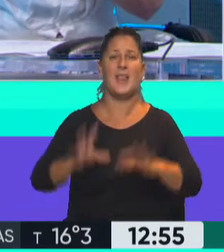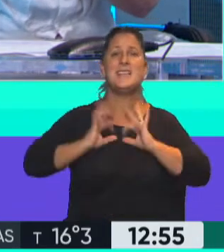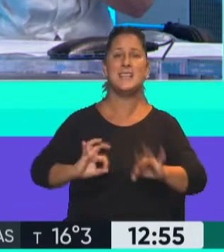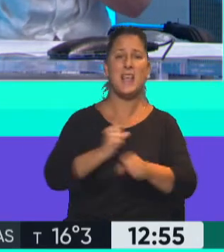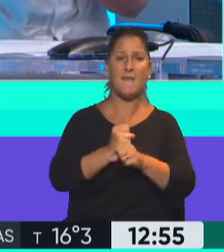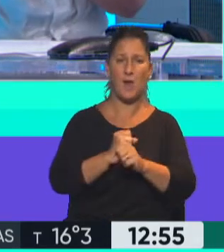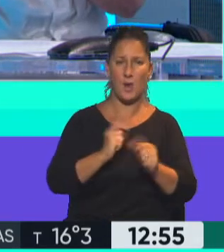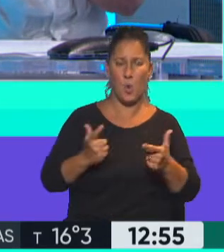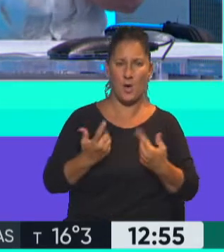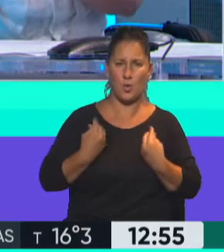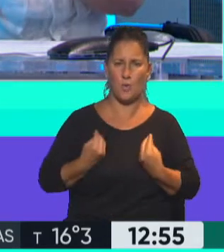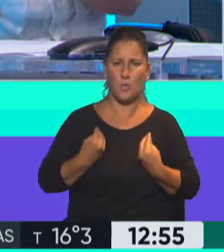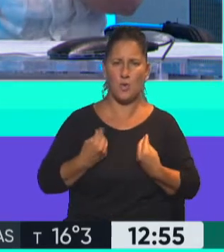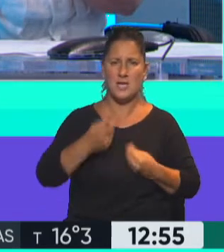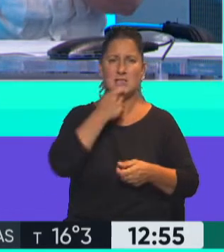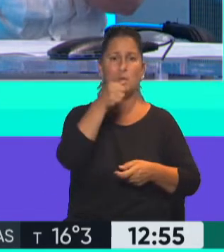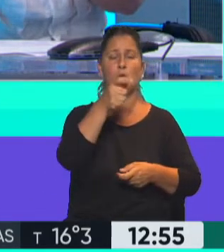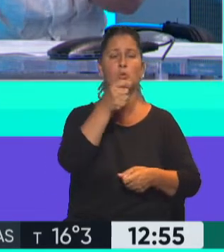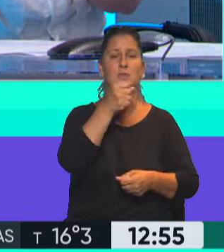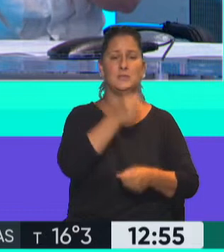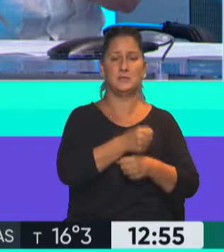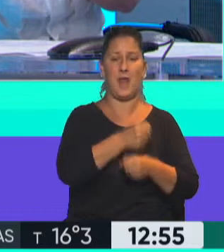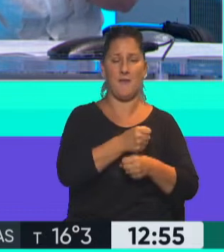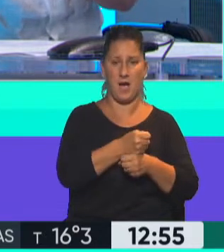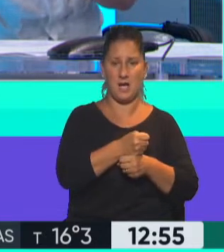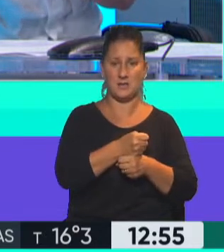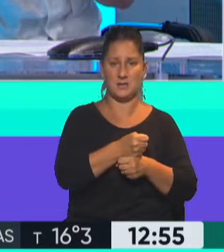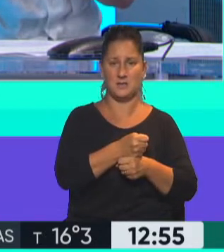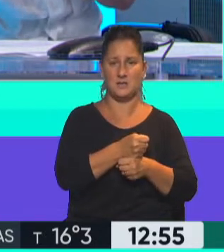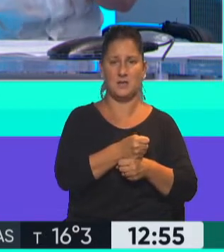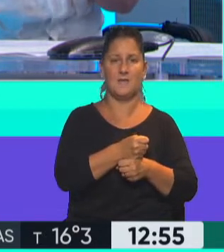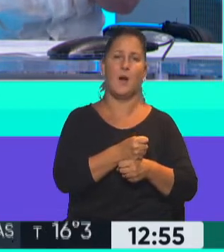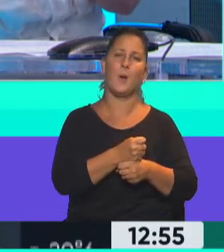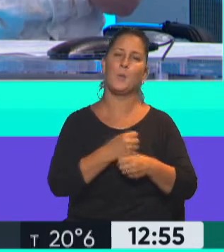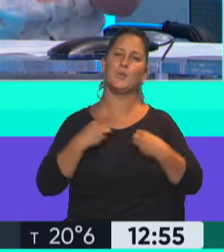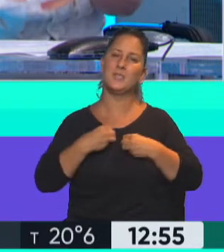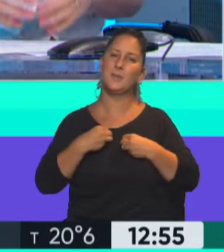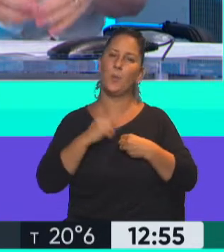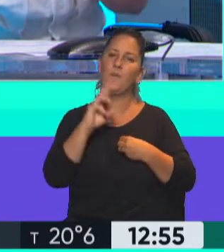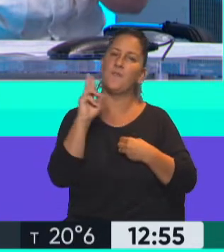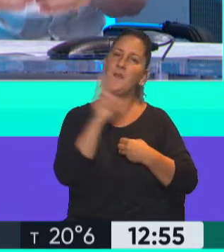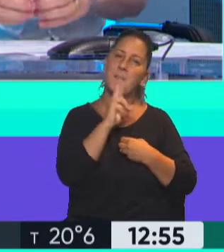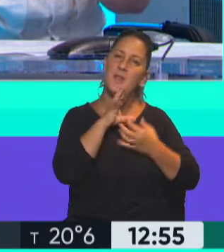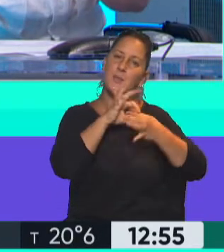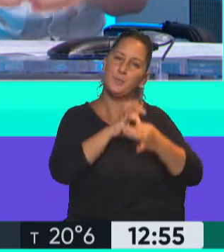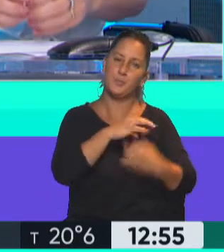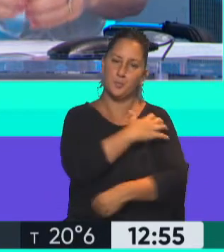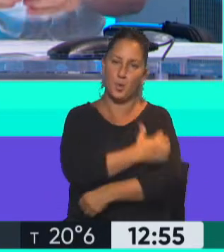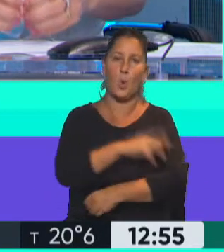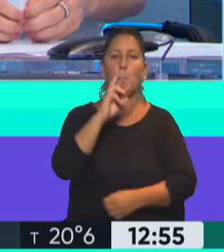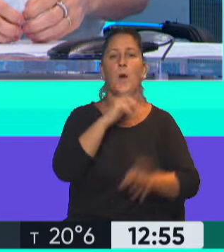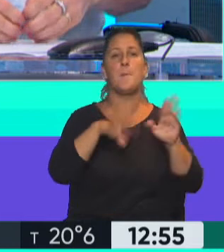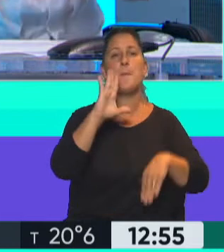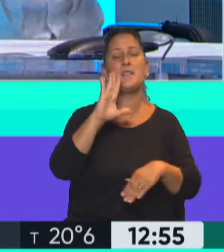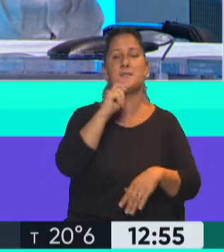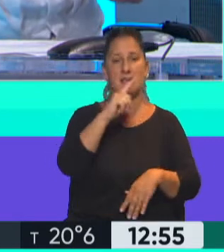laborales claro a ver si no logras en las mujeres hablamos de un poquito de la feminización de la pobreza las mujeres tienen más posibilidades de